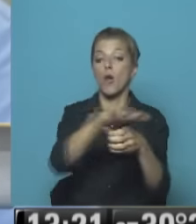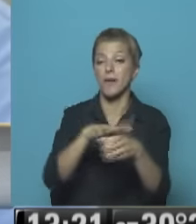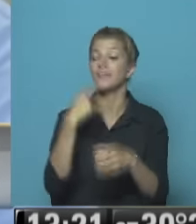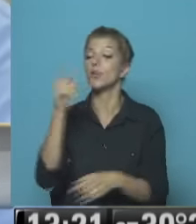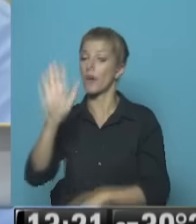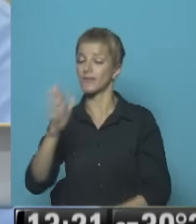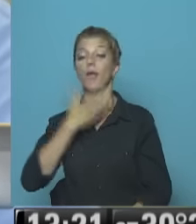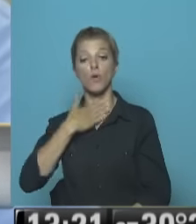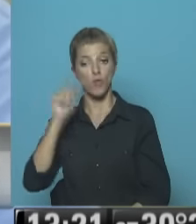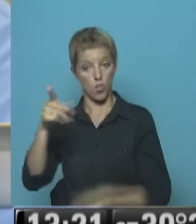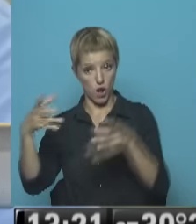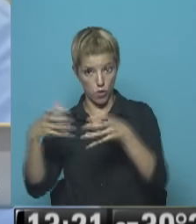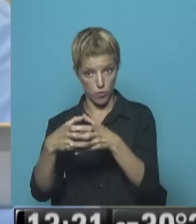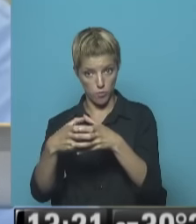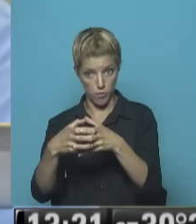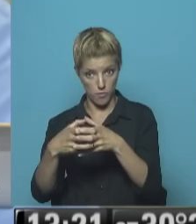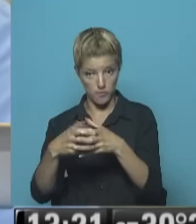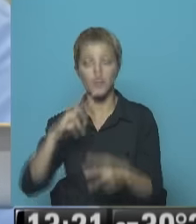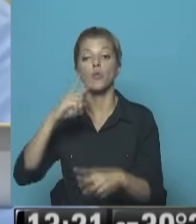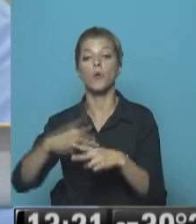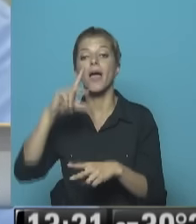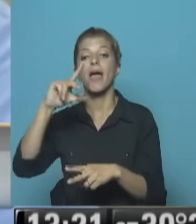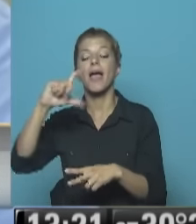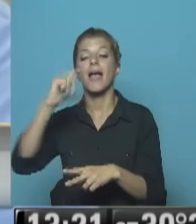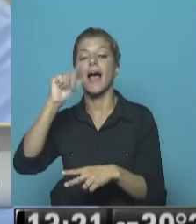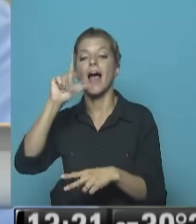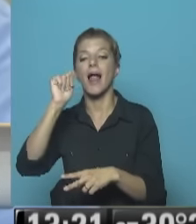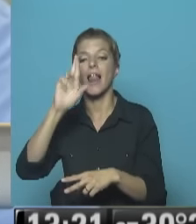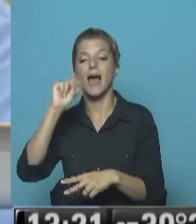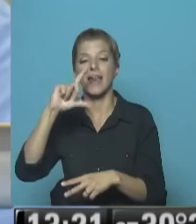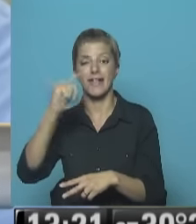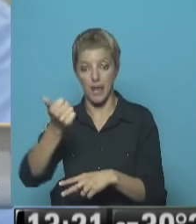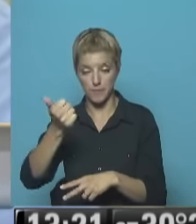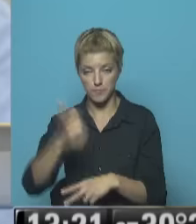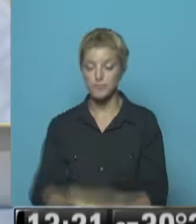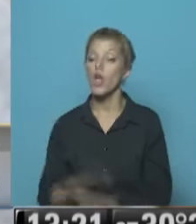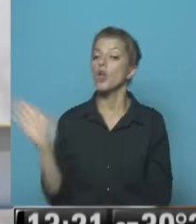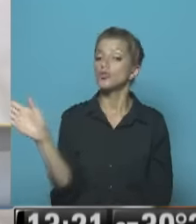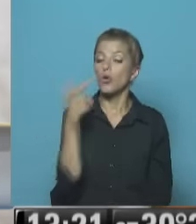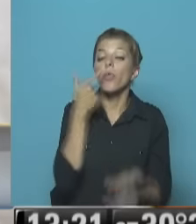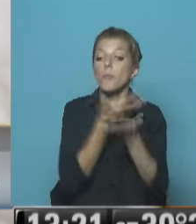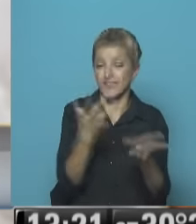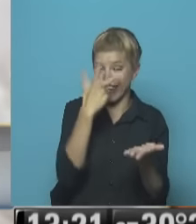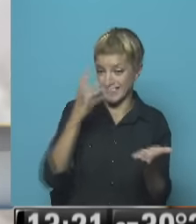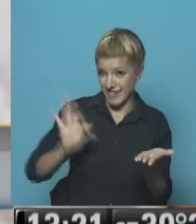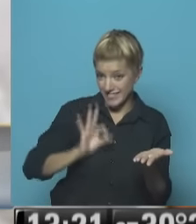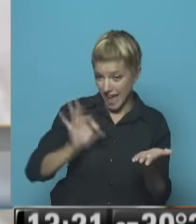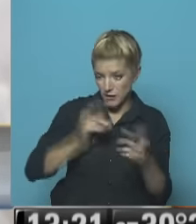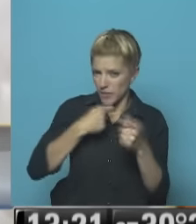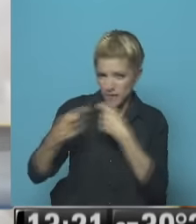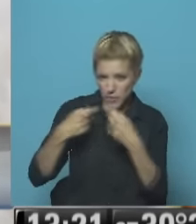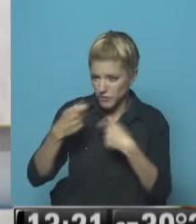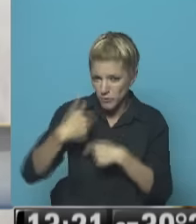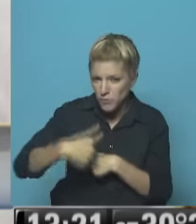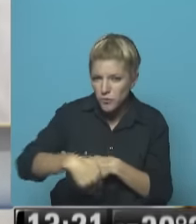vocero de la guerrilla, Marco León Calarca. Todo indica que los arduos 3 años de negociaciones están a punto